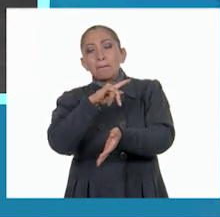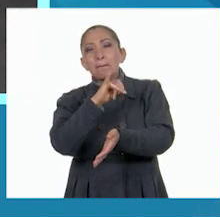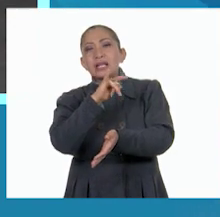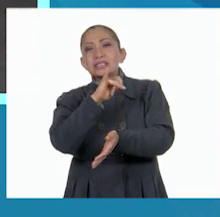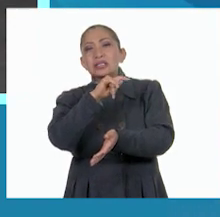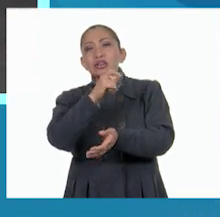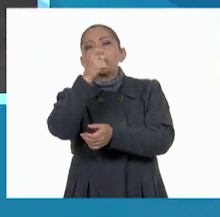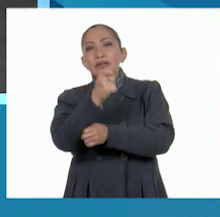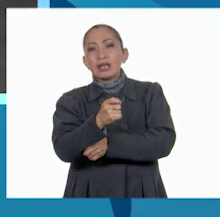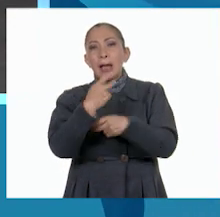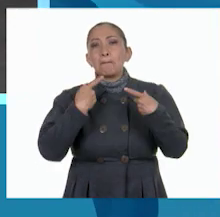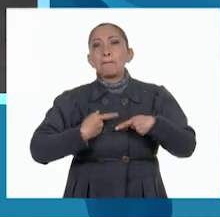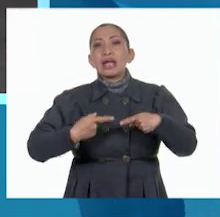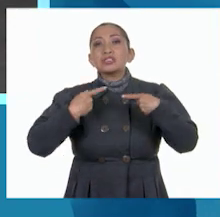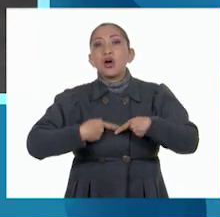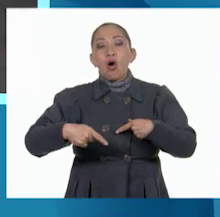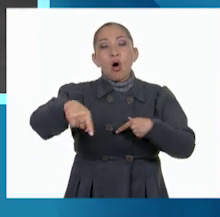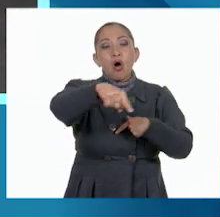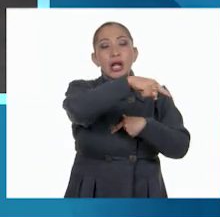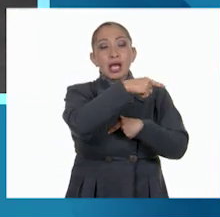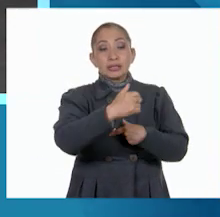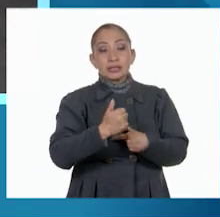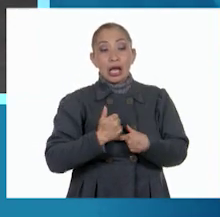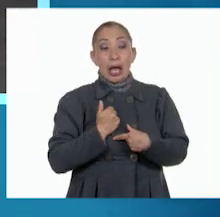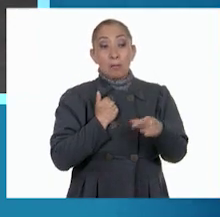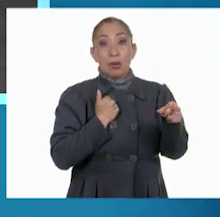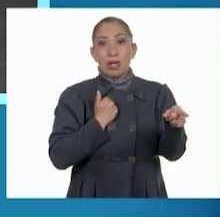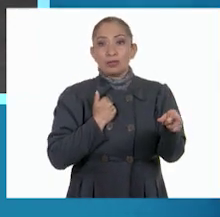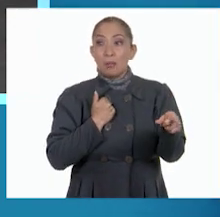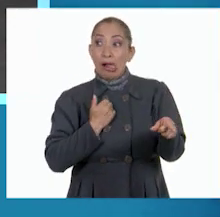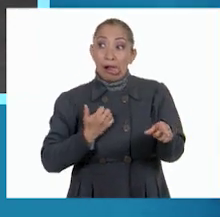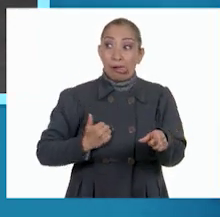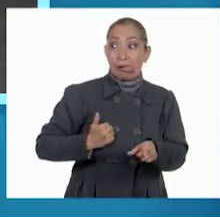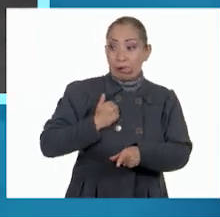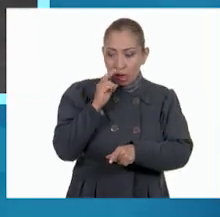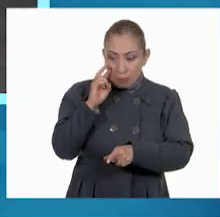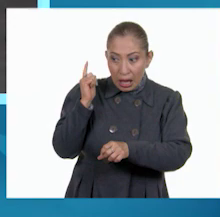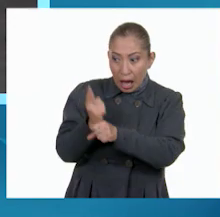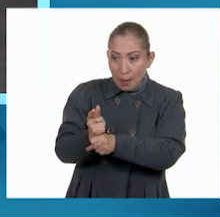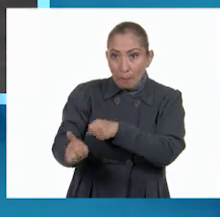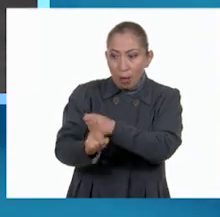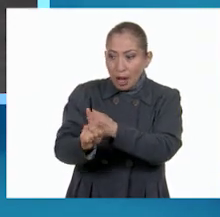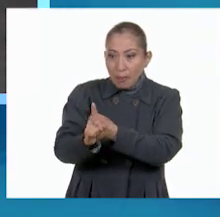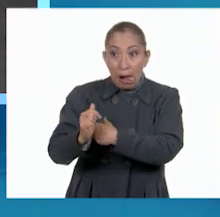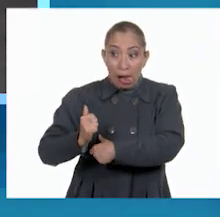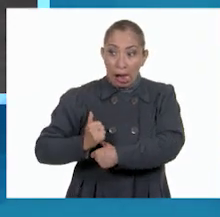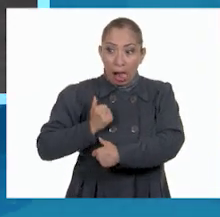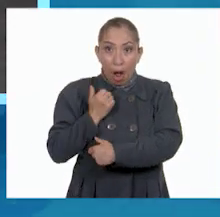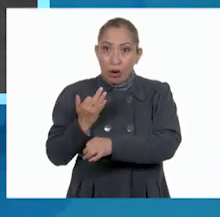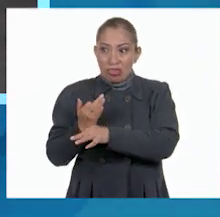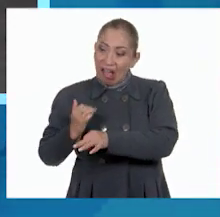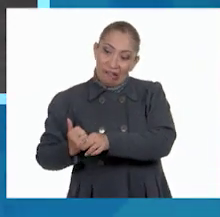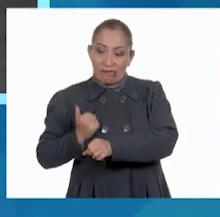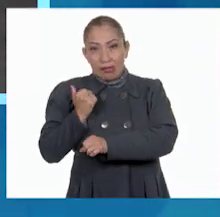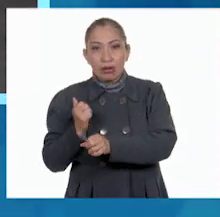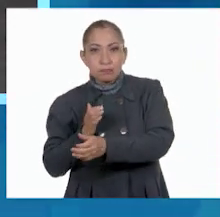personas que se aprovechan de la desgracia ajena. Y...